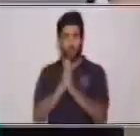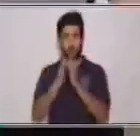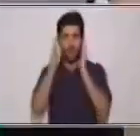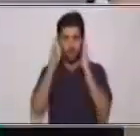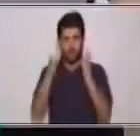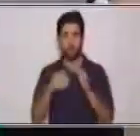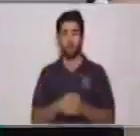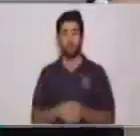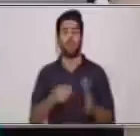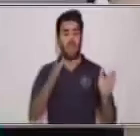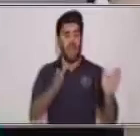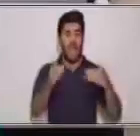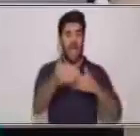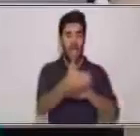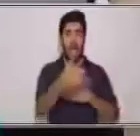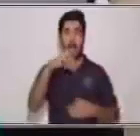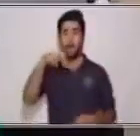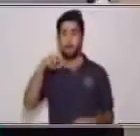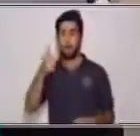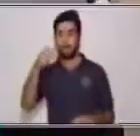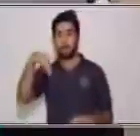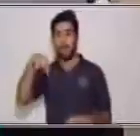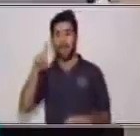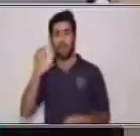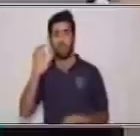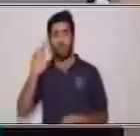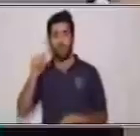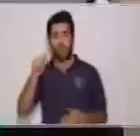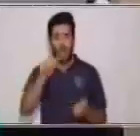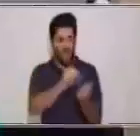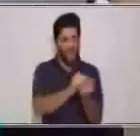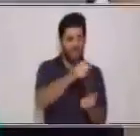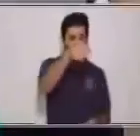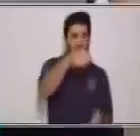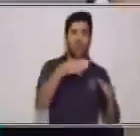La caja de Pandora. Todos hemos oído alguna